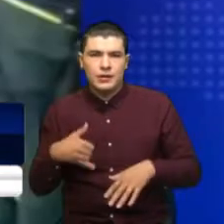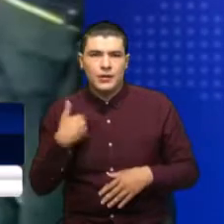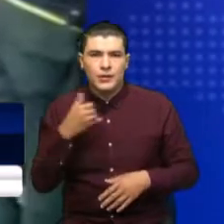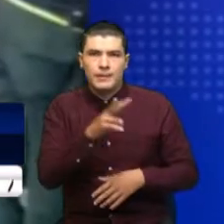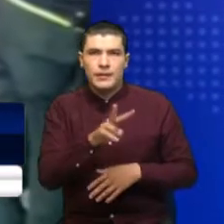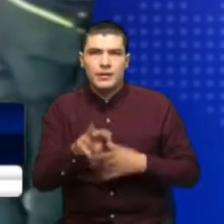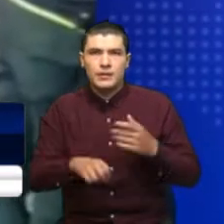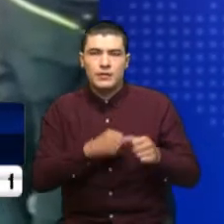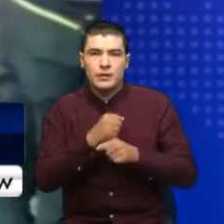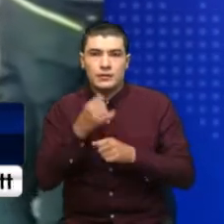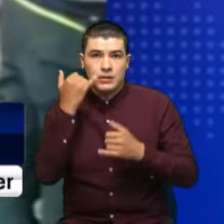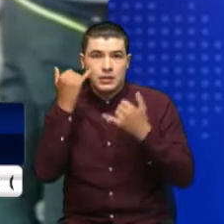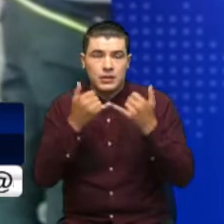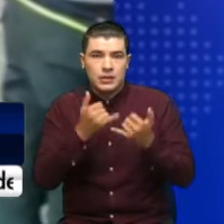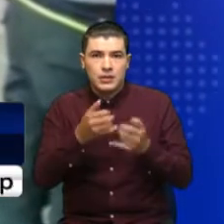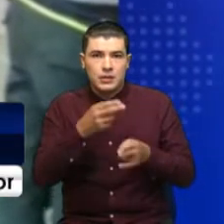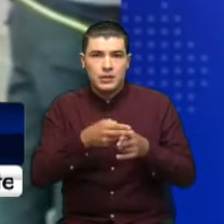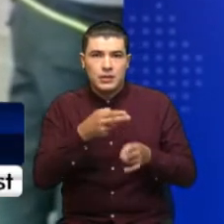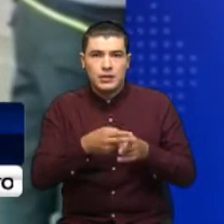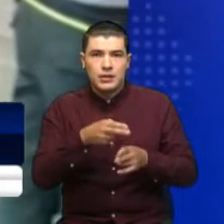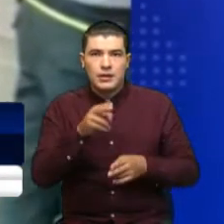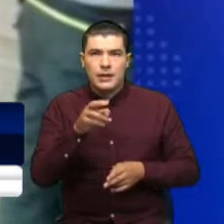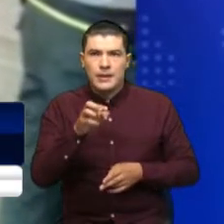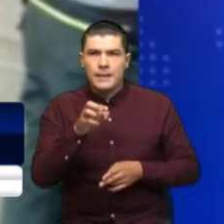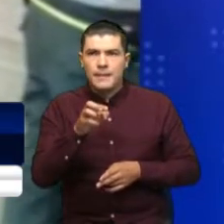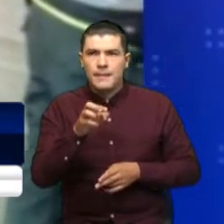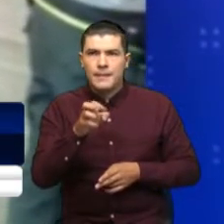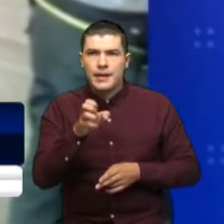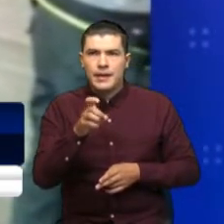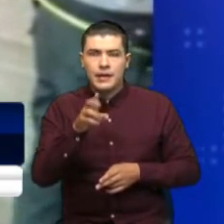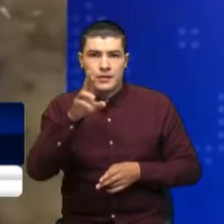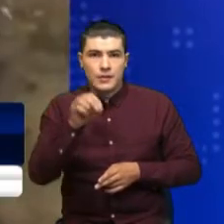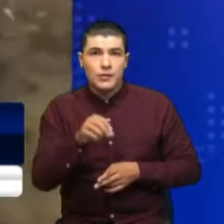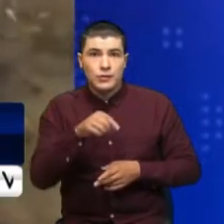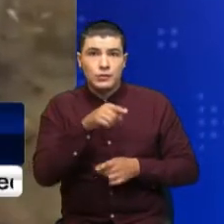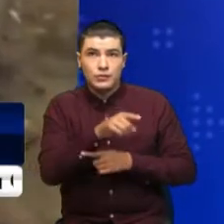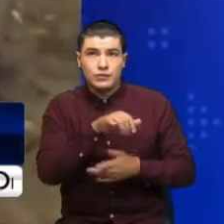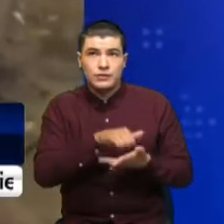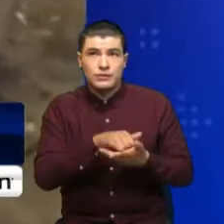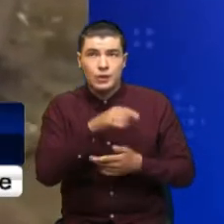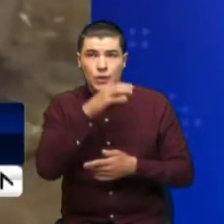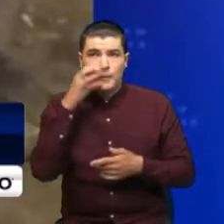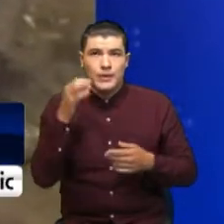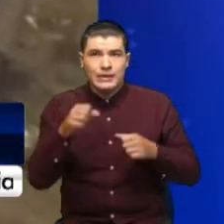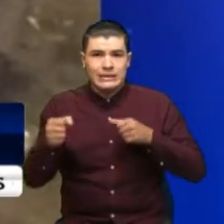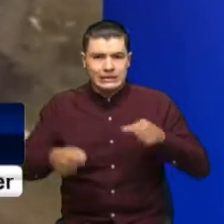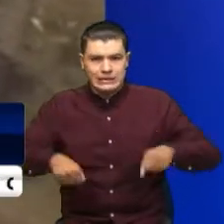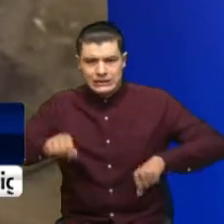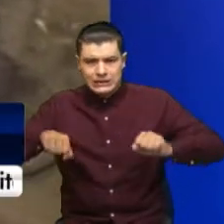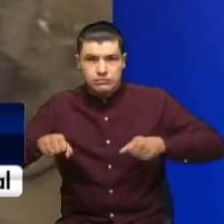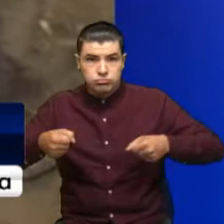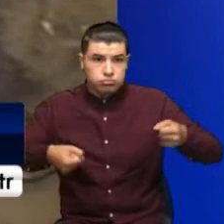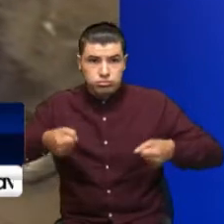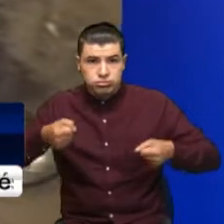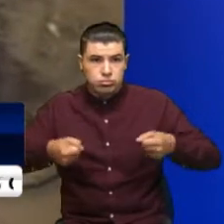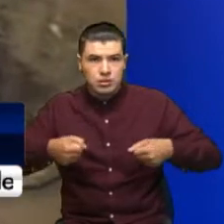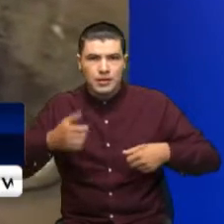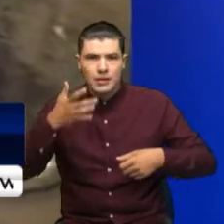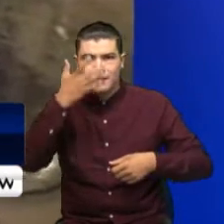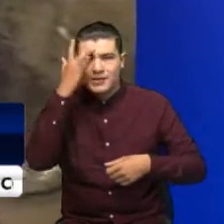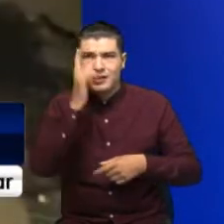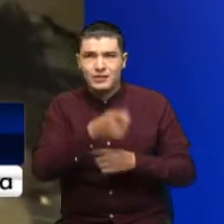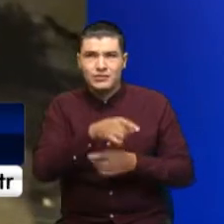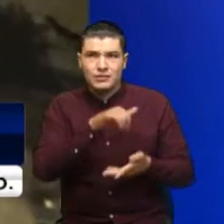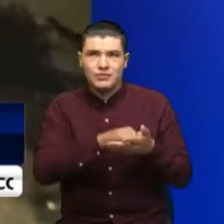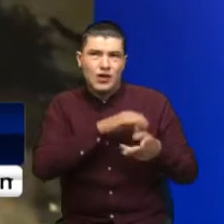22 años identificado como David Silva Luna, quien habría perdido el control de la motocicleta al parecer por exceso